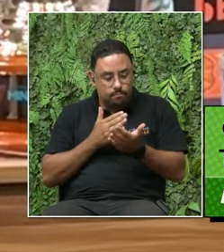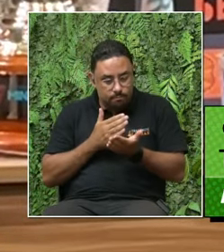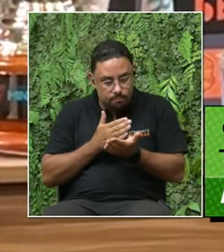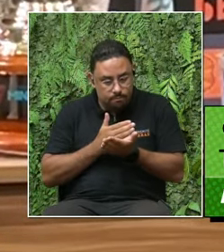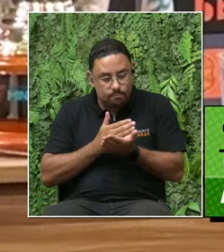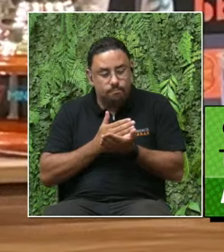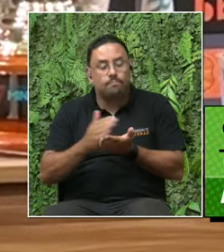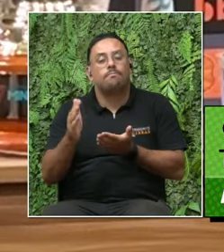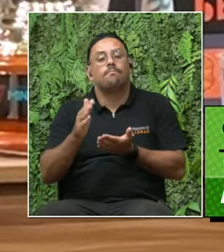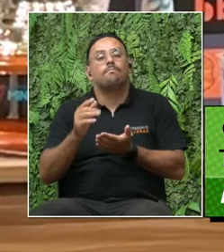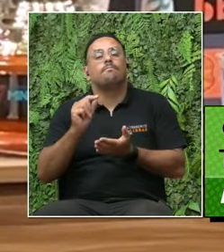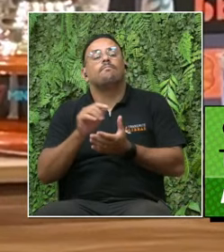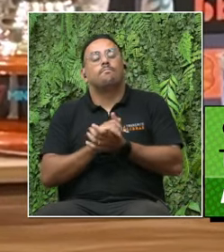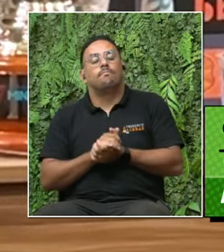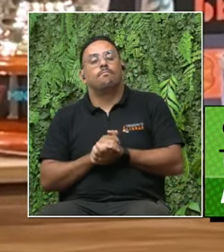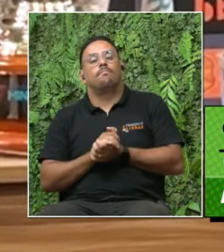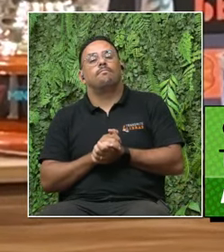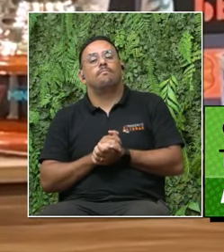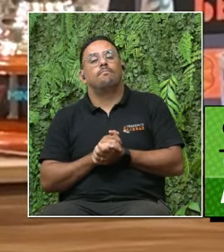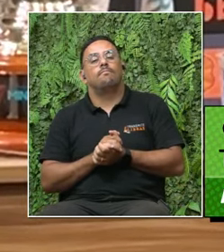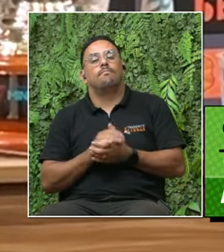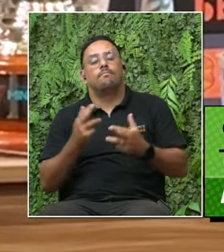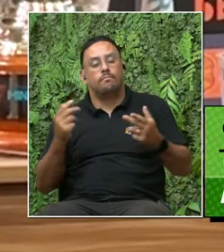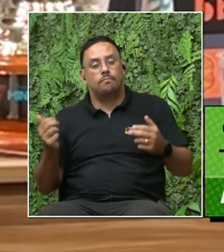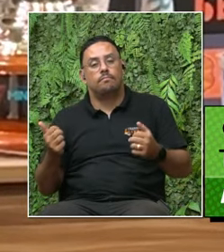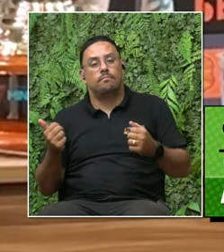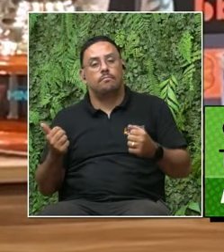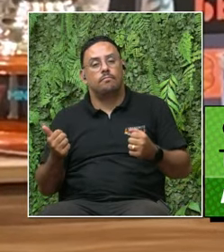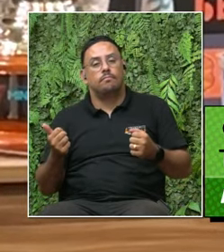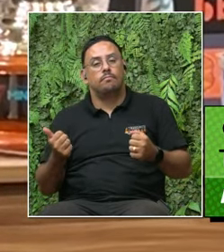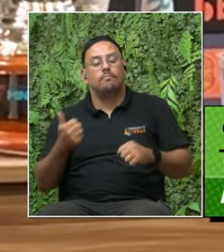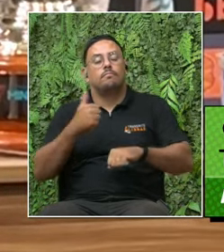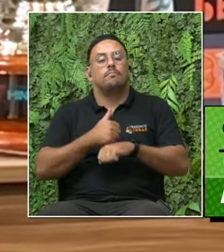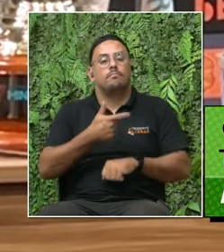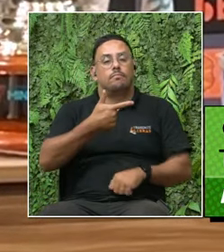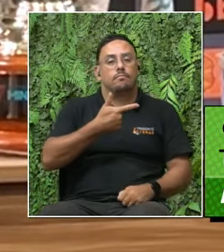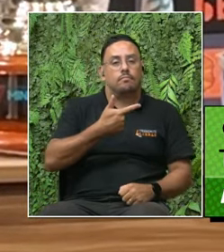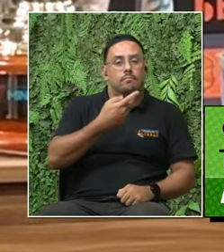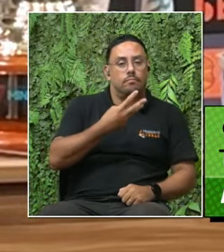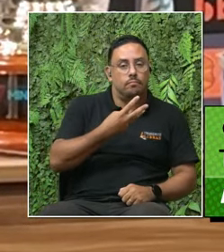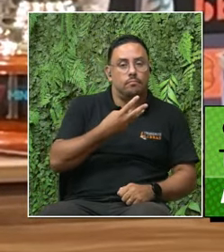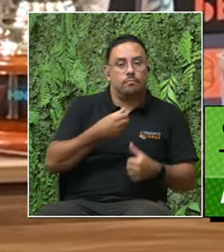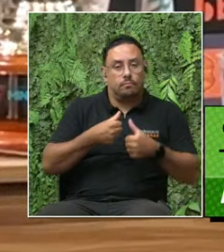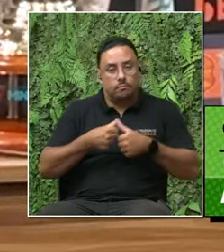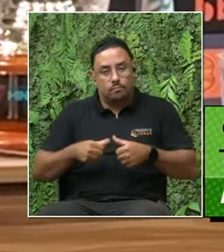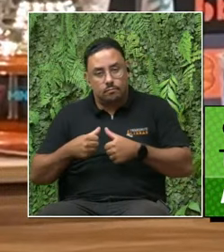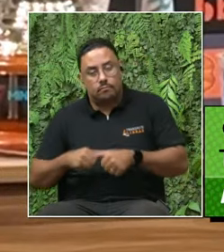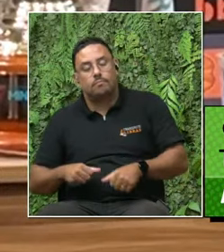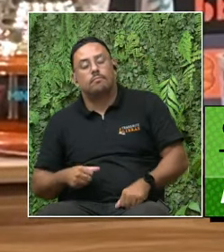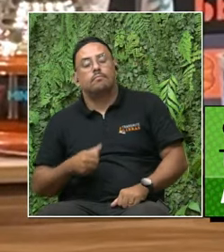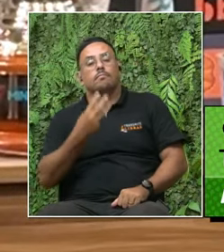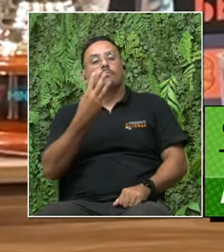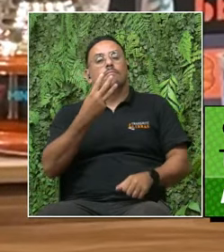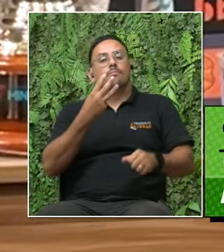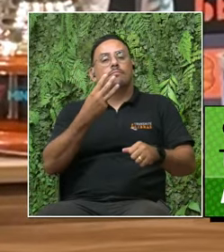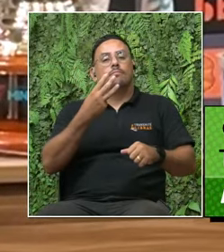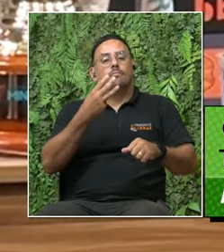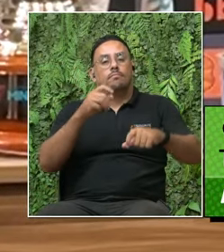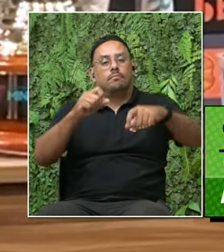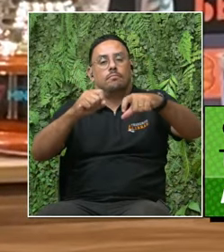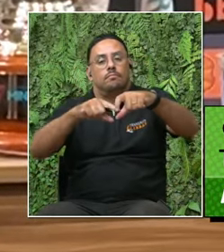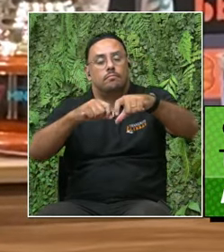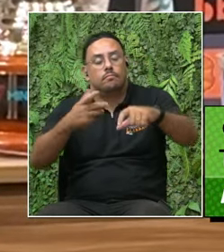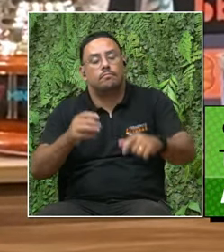camb varg para jugar cones delanteros contra su treser por eso